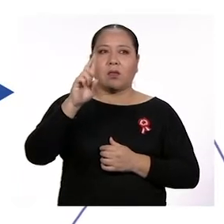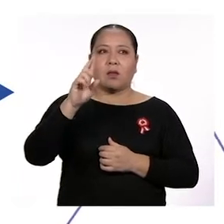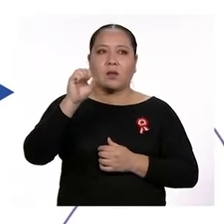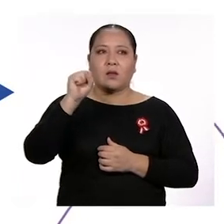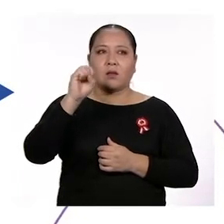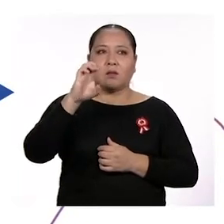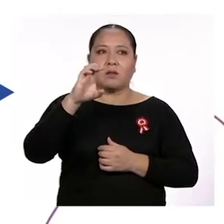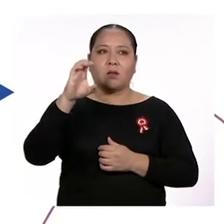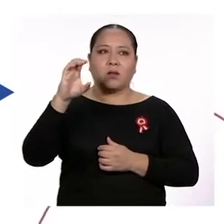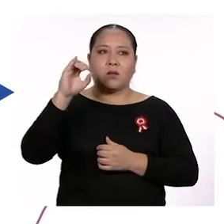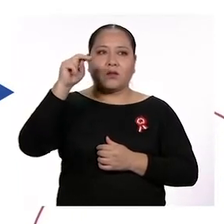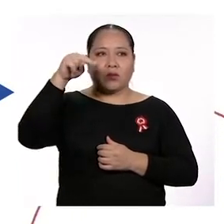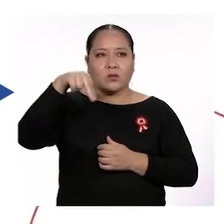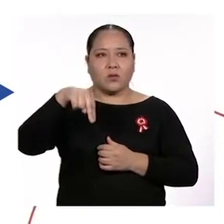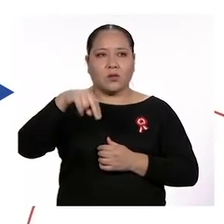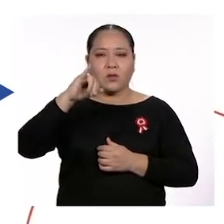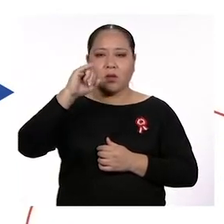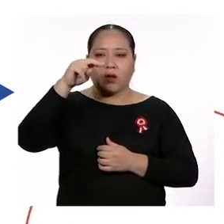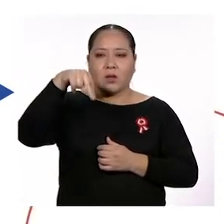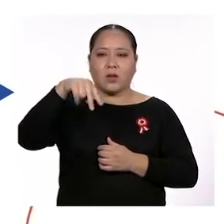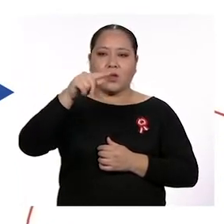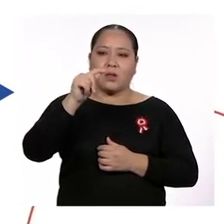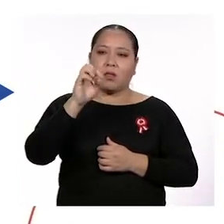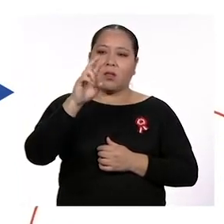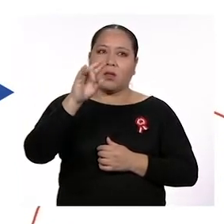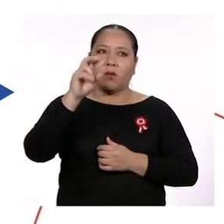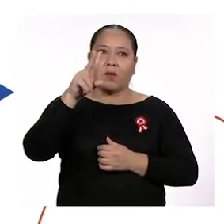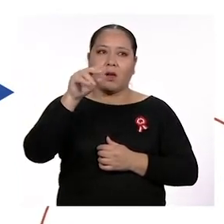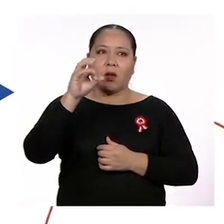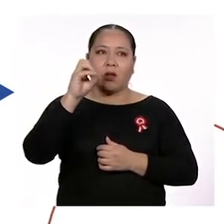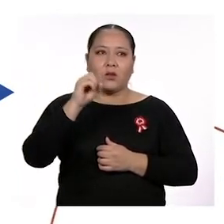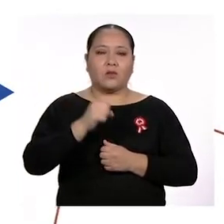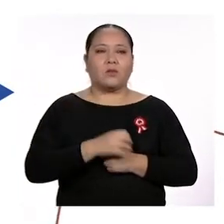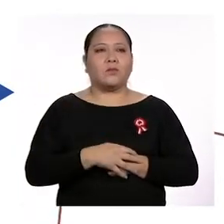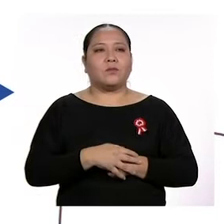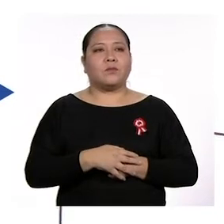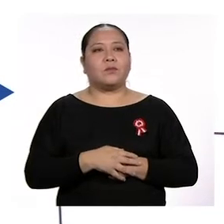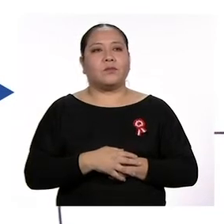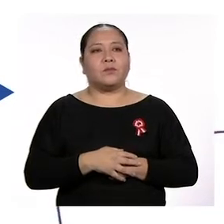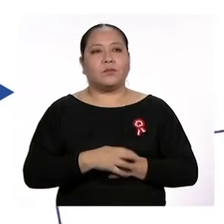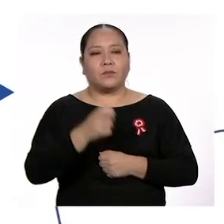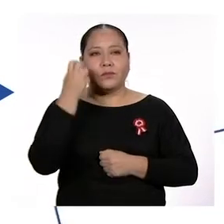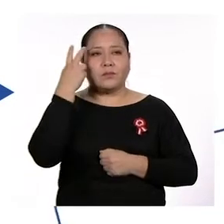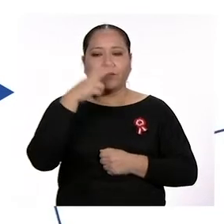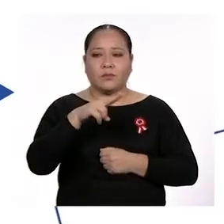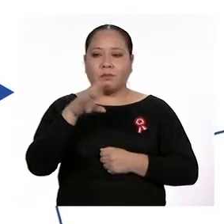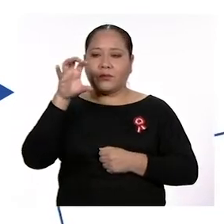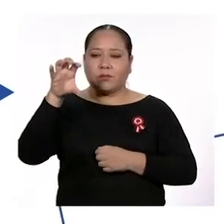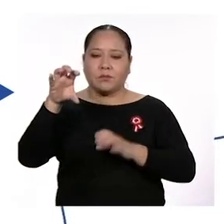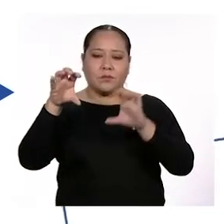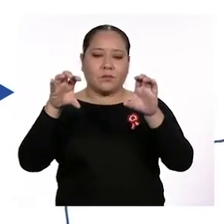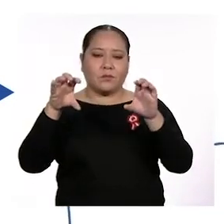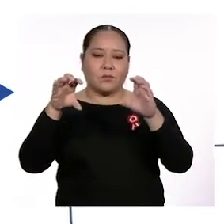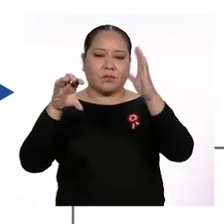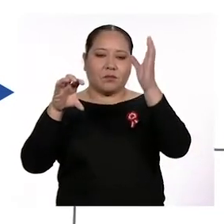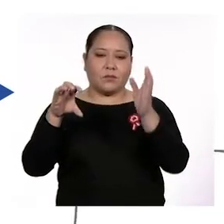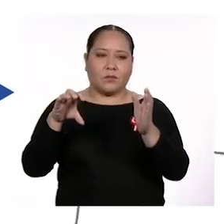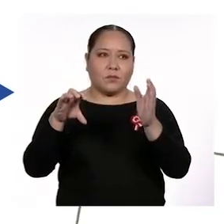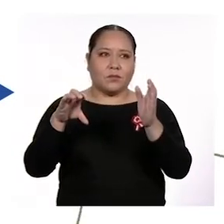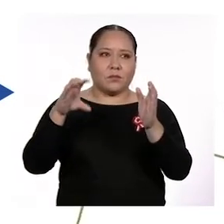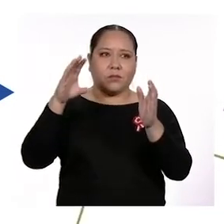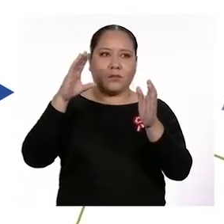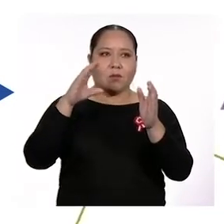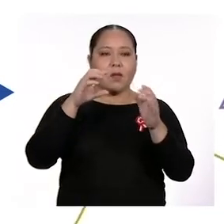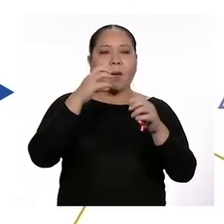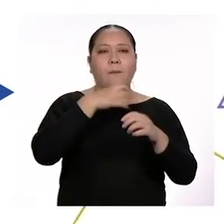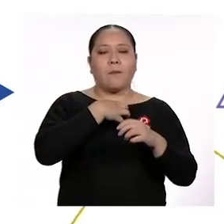que están en ambos intervalos. En este caso veo que hay dos intersecciones, una entre los meses de mayo